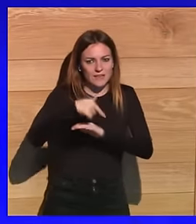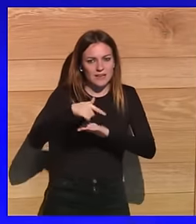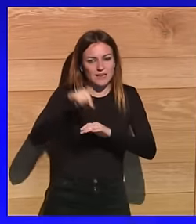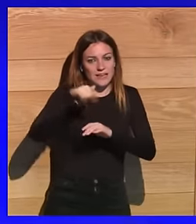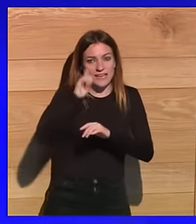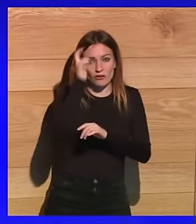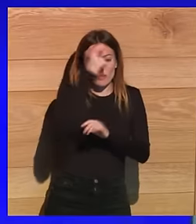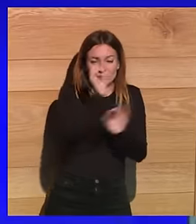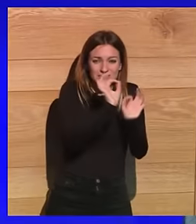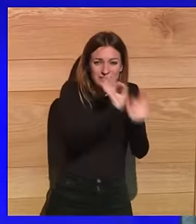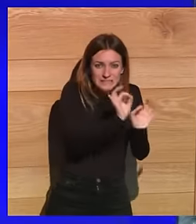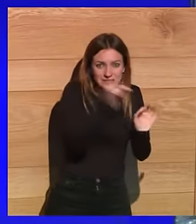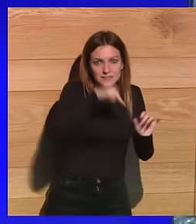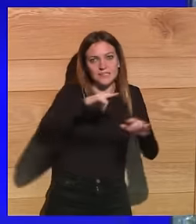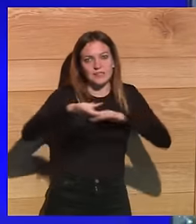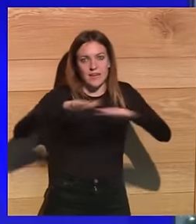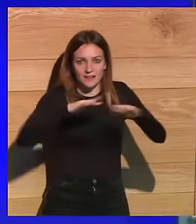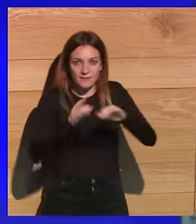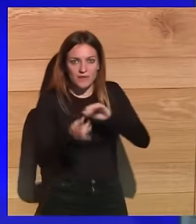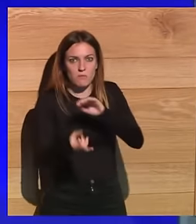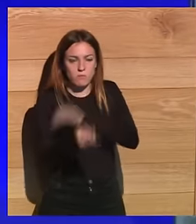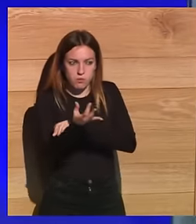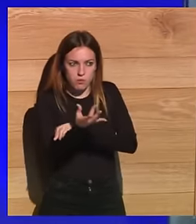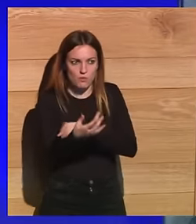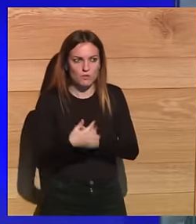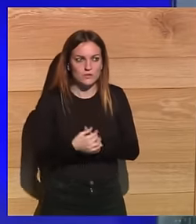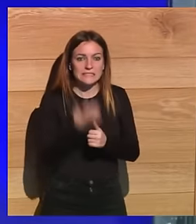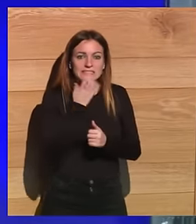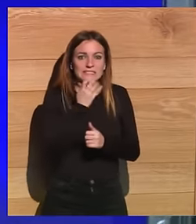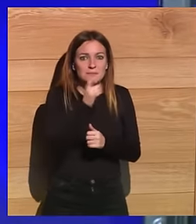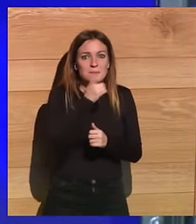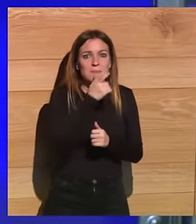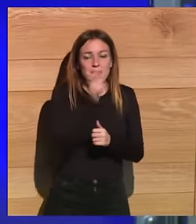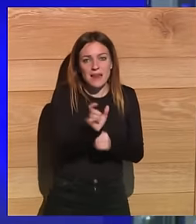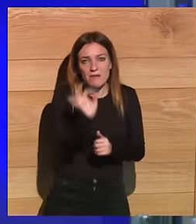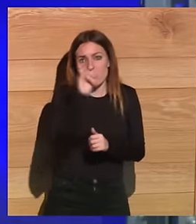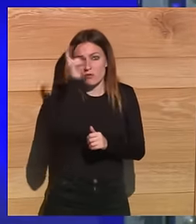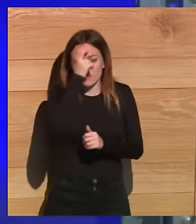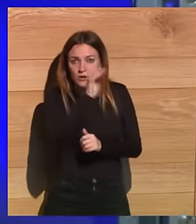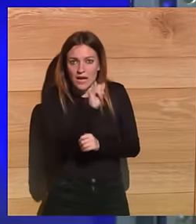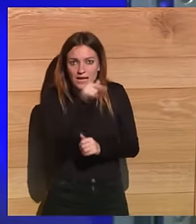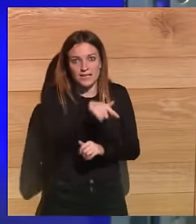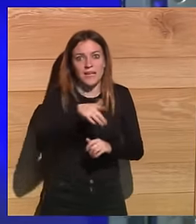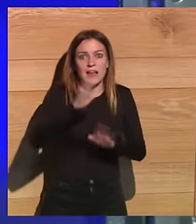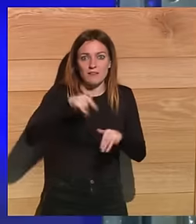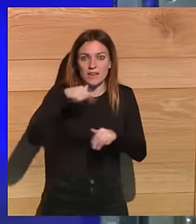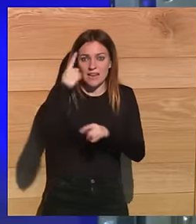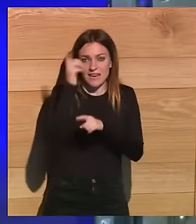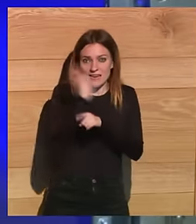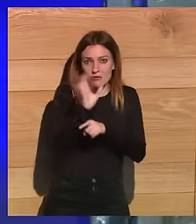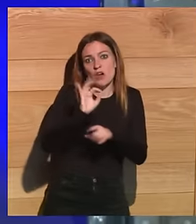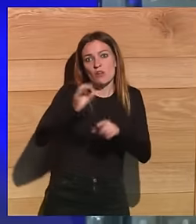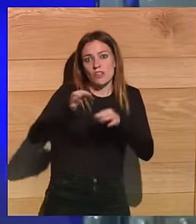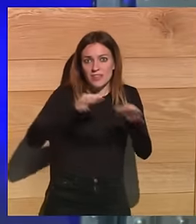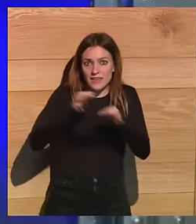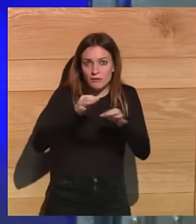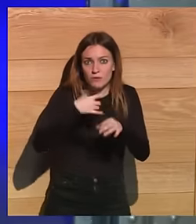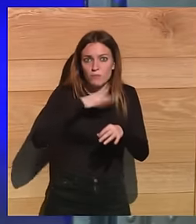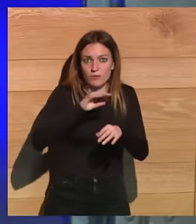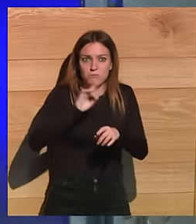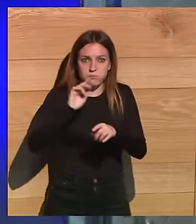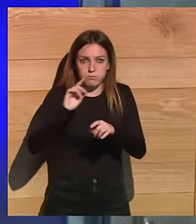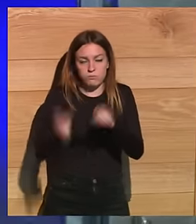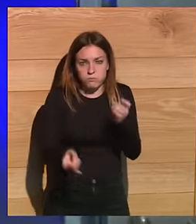esos conceptos cuando se oye esa palabra o cuando se ve ese concepto, y eso está relacionado no solo con una neurona, con una célula, sino con un